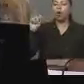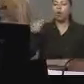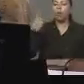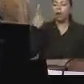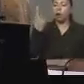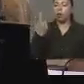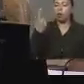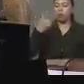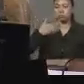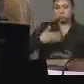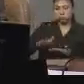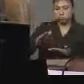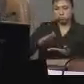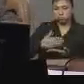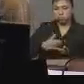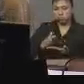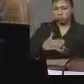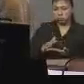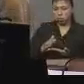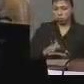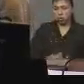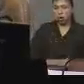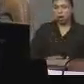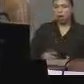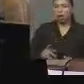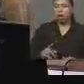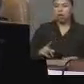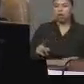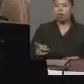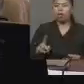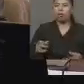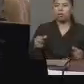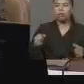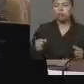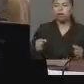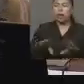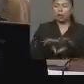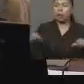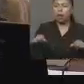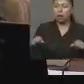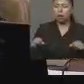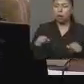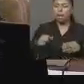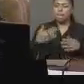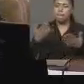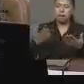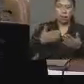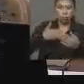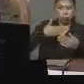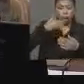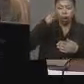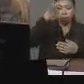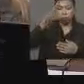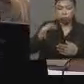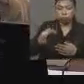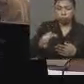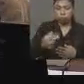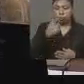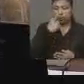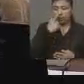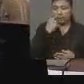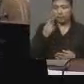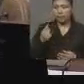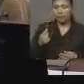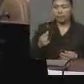85,1% restante? ¿No podemos acaso consensuar para que en un tiempo determinado, a través de un